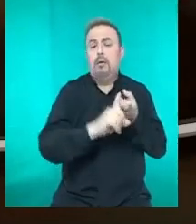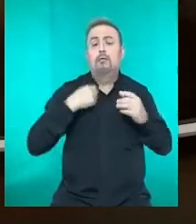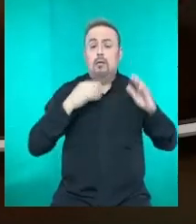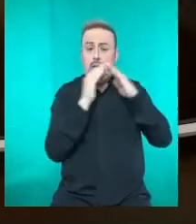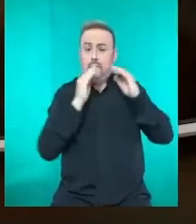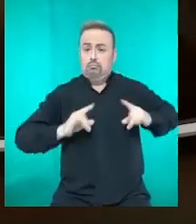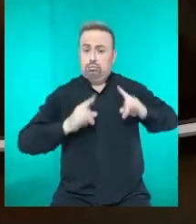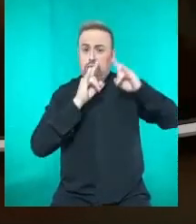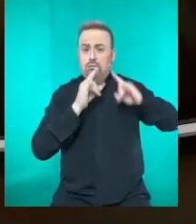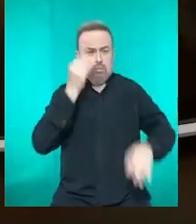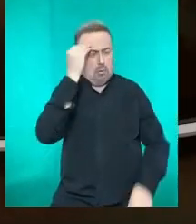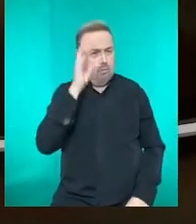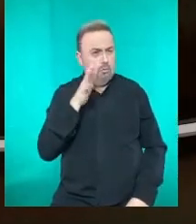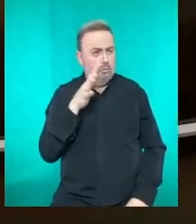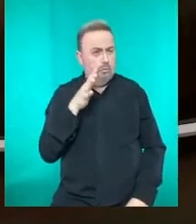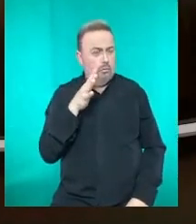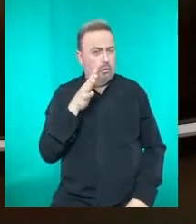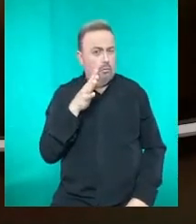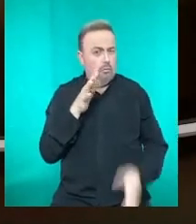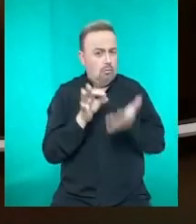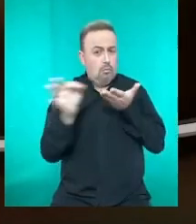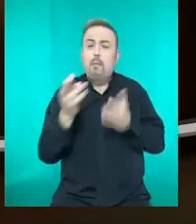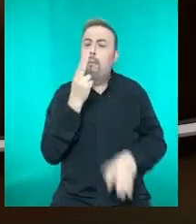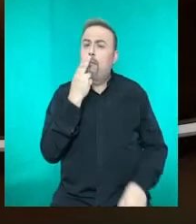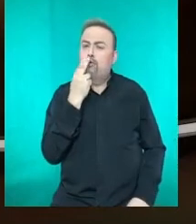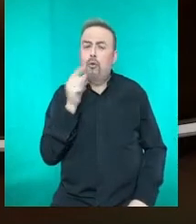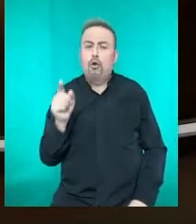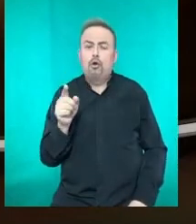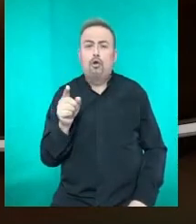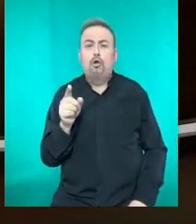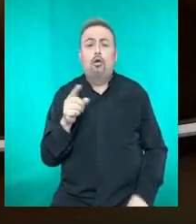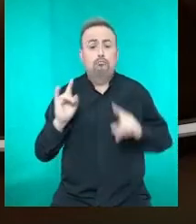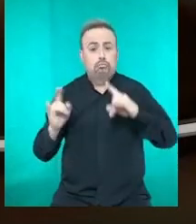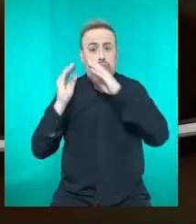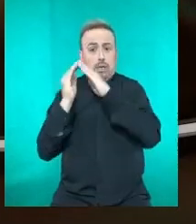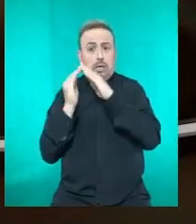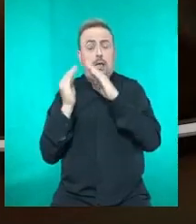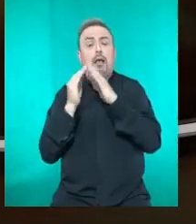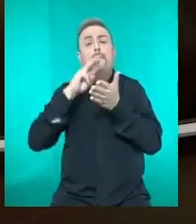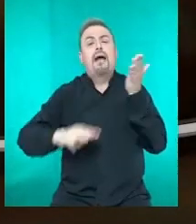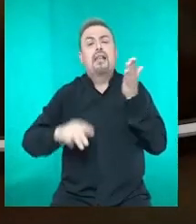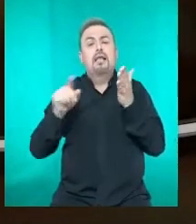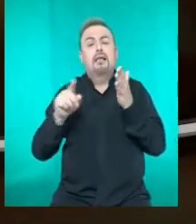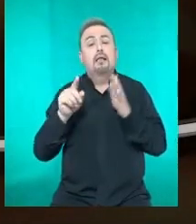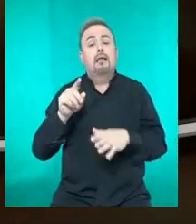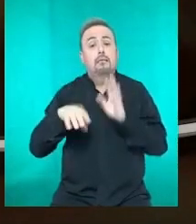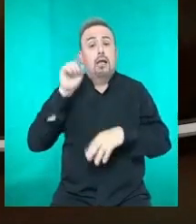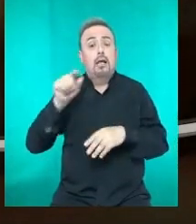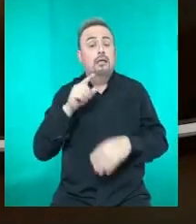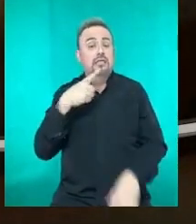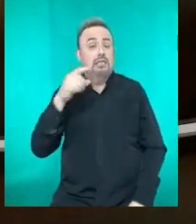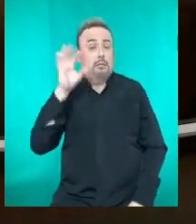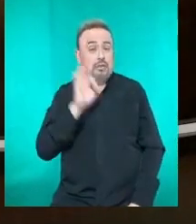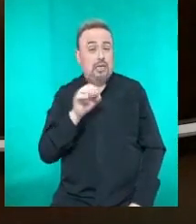casa, si recuerdo bien, cerca de Puerto Montt, y construyó con materiales en su mayoría, casi